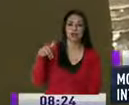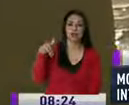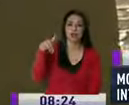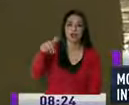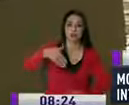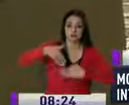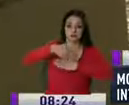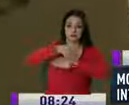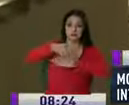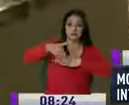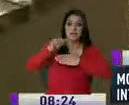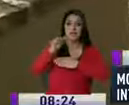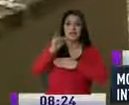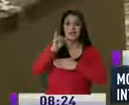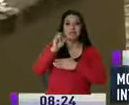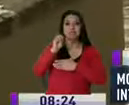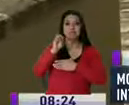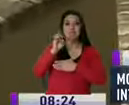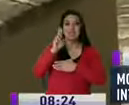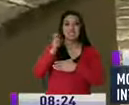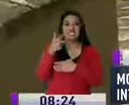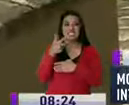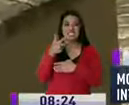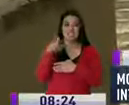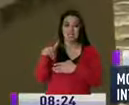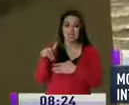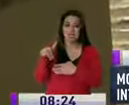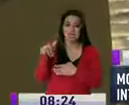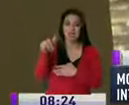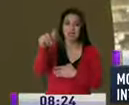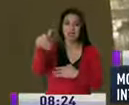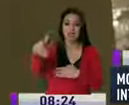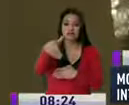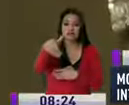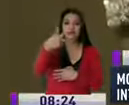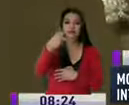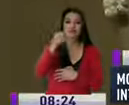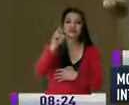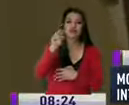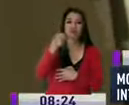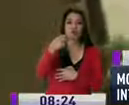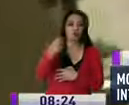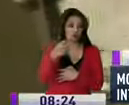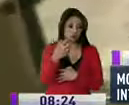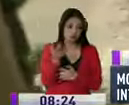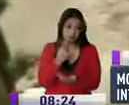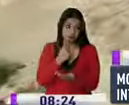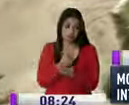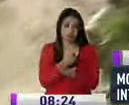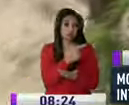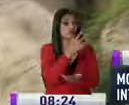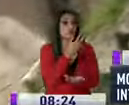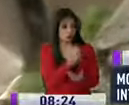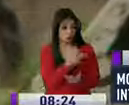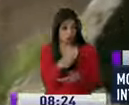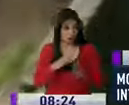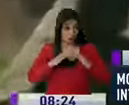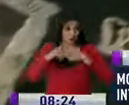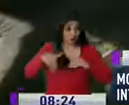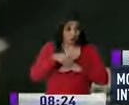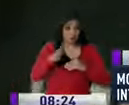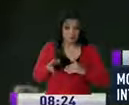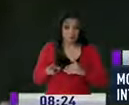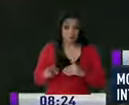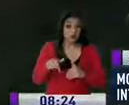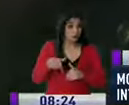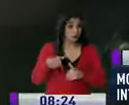la calle Aymerich, y esta que es, como les decía, el pasaje Chongón. Vecina, ayúdeme con su nombre y apellido, usted vive en este pasaje, ¿verdad? Todos los